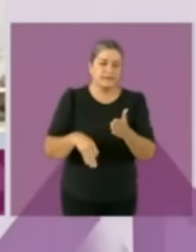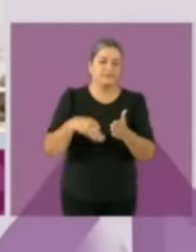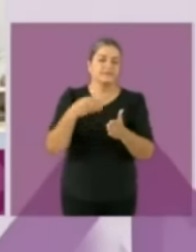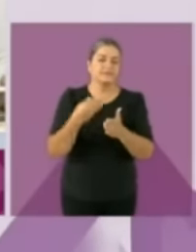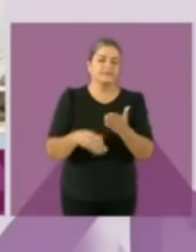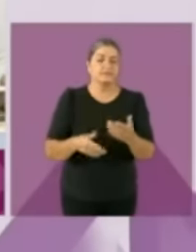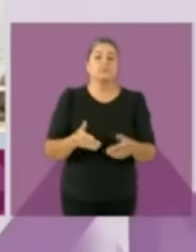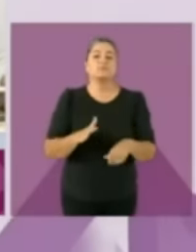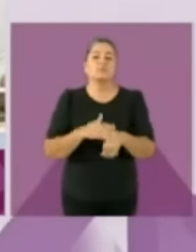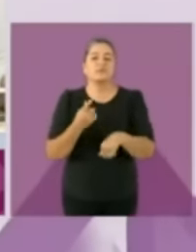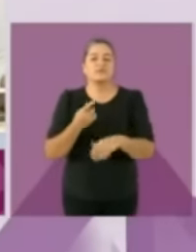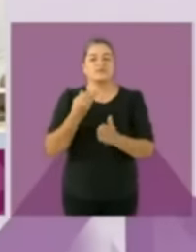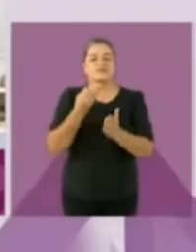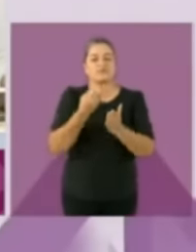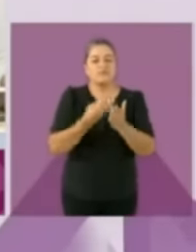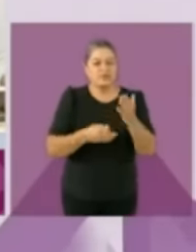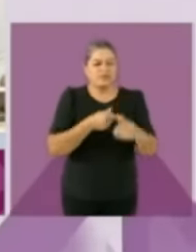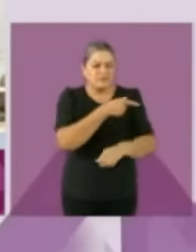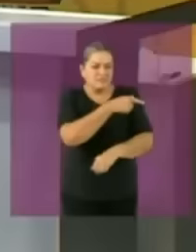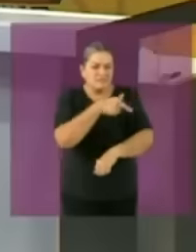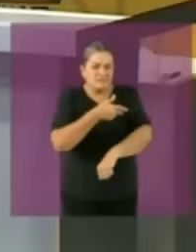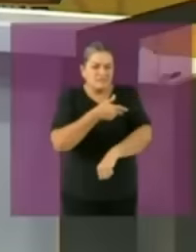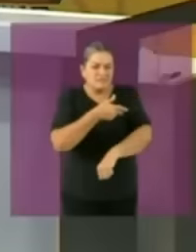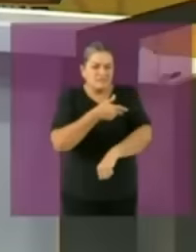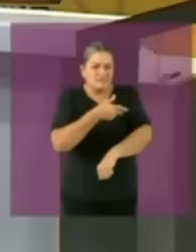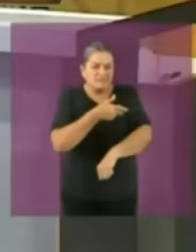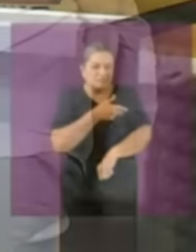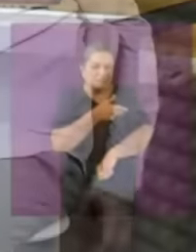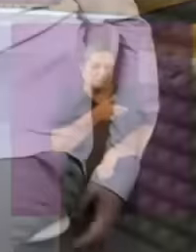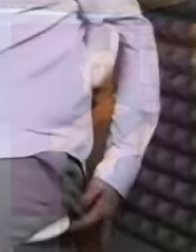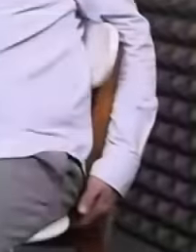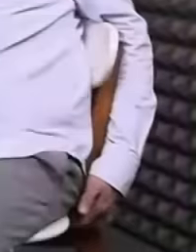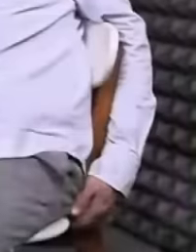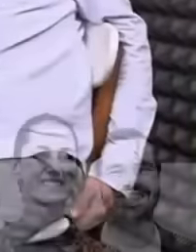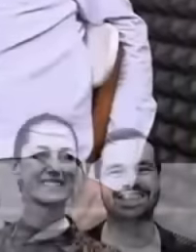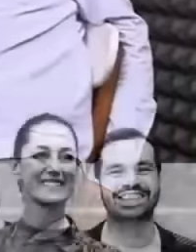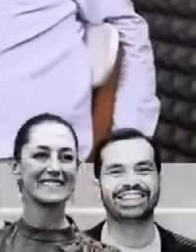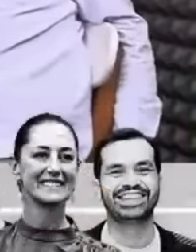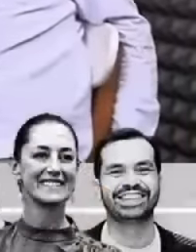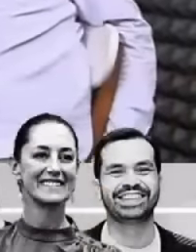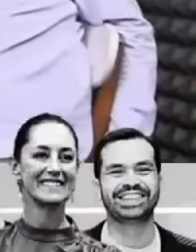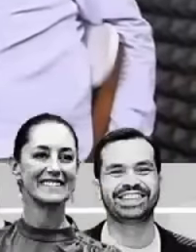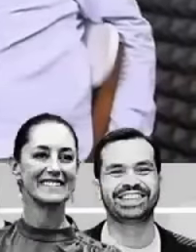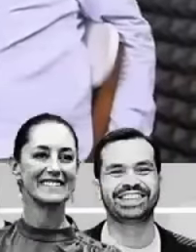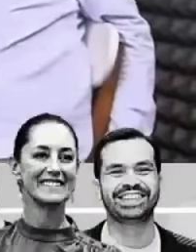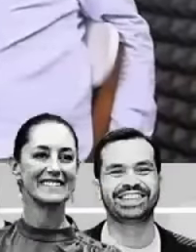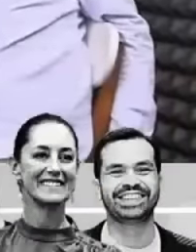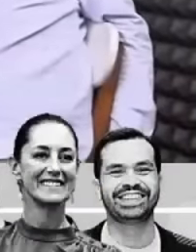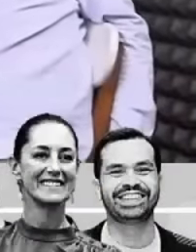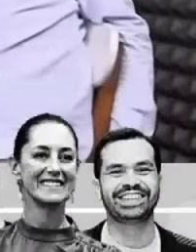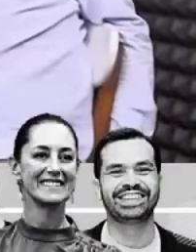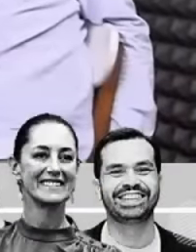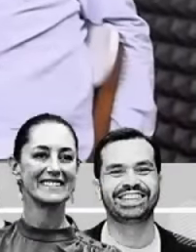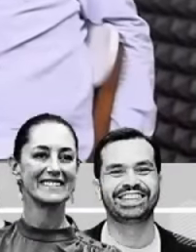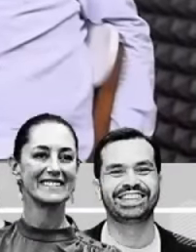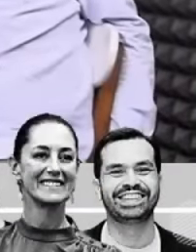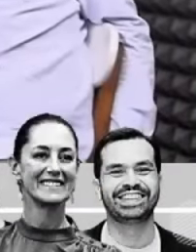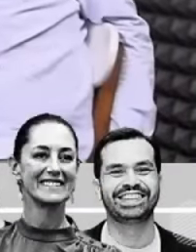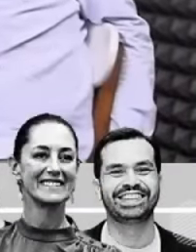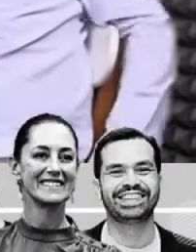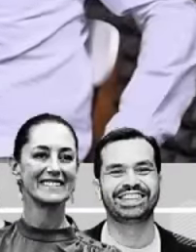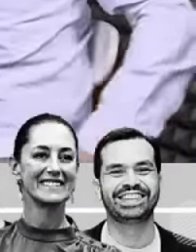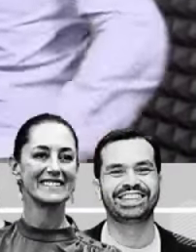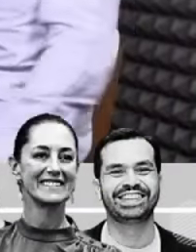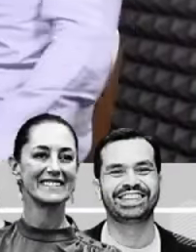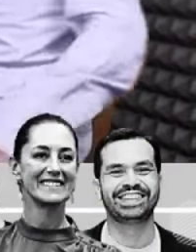con el emblema del escudo nacional a la inversa, pero